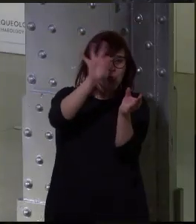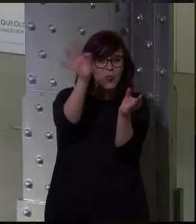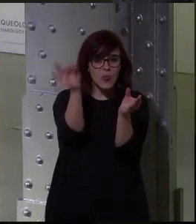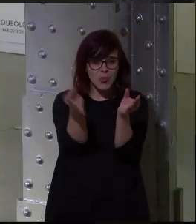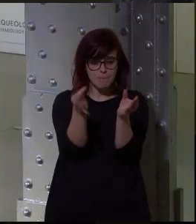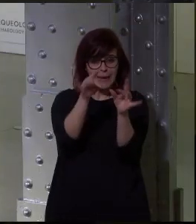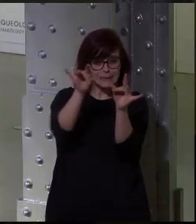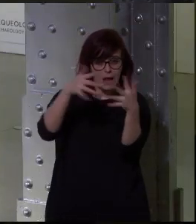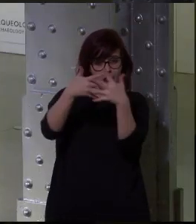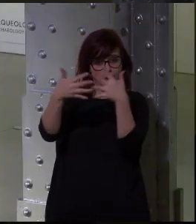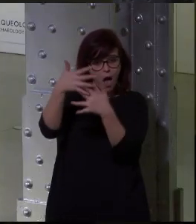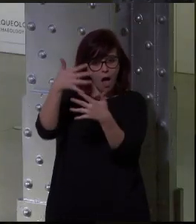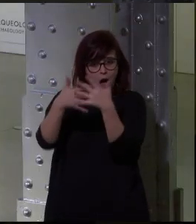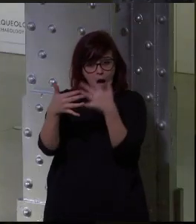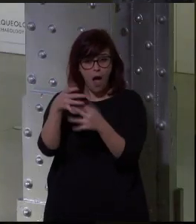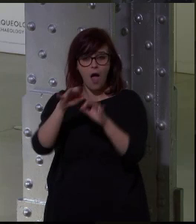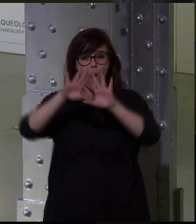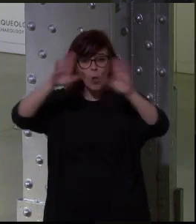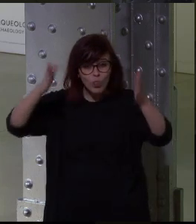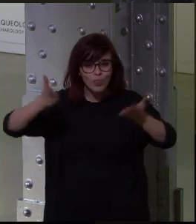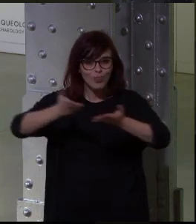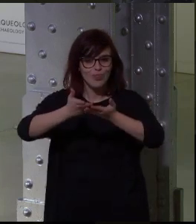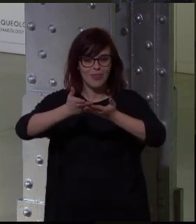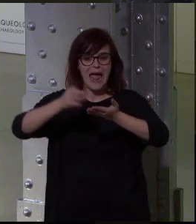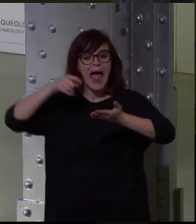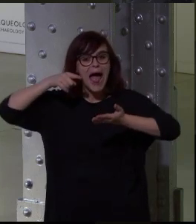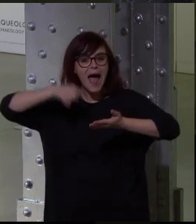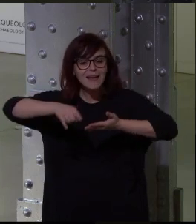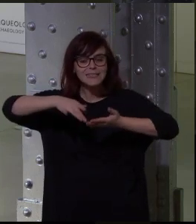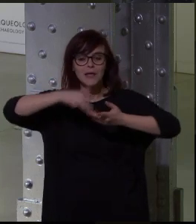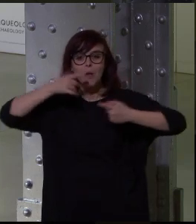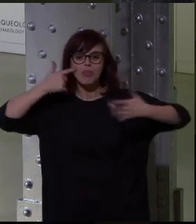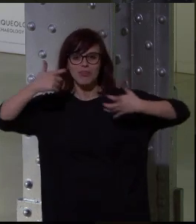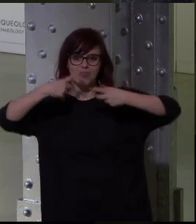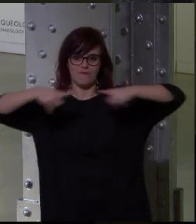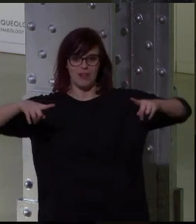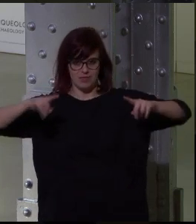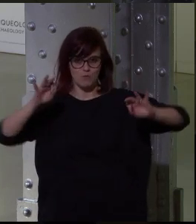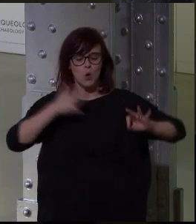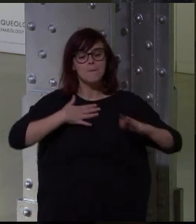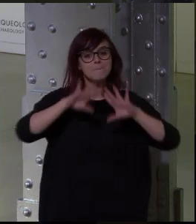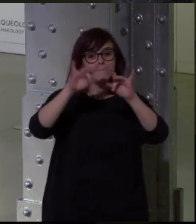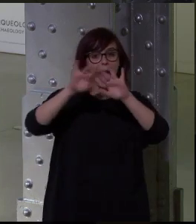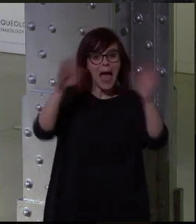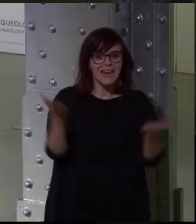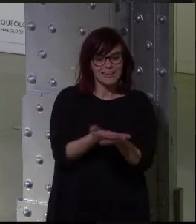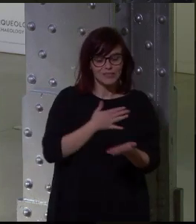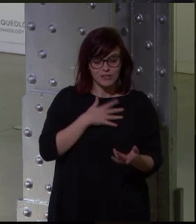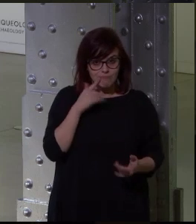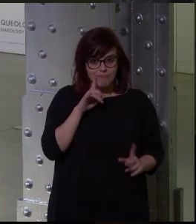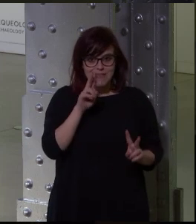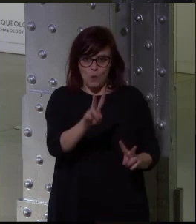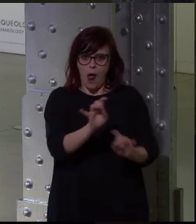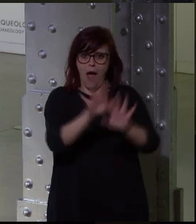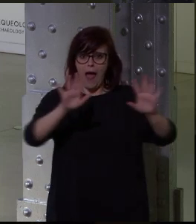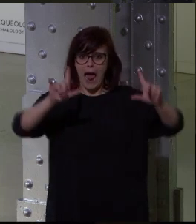de todo, que es todo el agua que tenemos en el planeta, es lo que marca la diferencia, lo que hace que nuestro planeta sea, como hemos